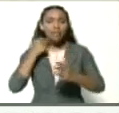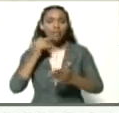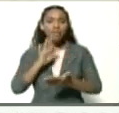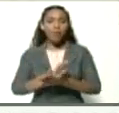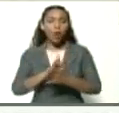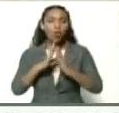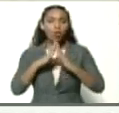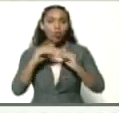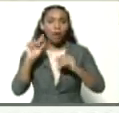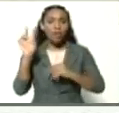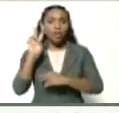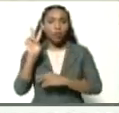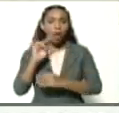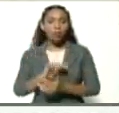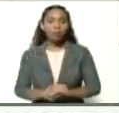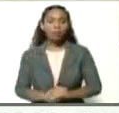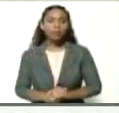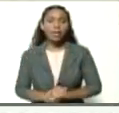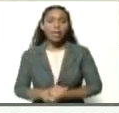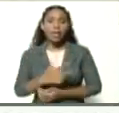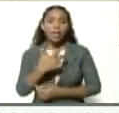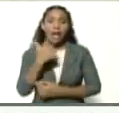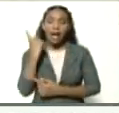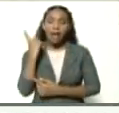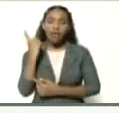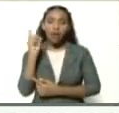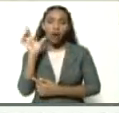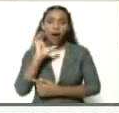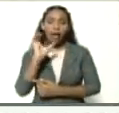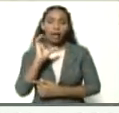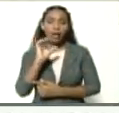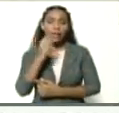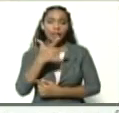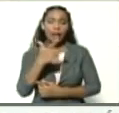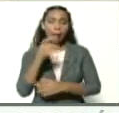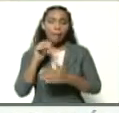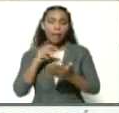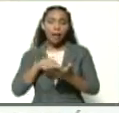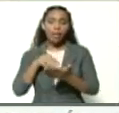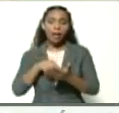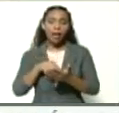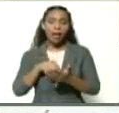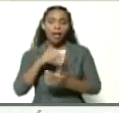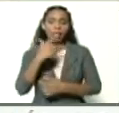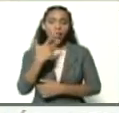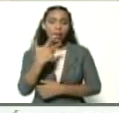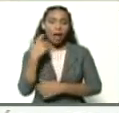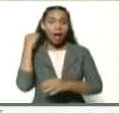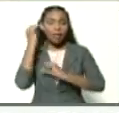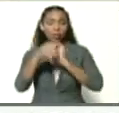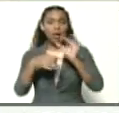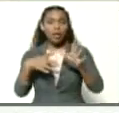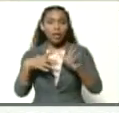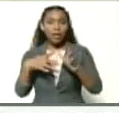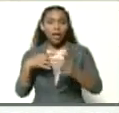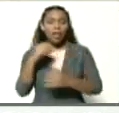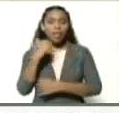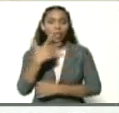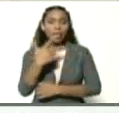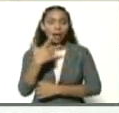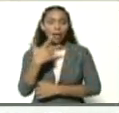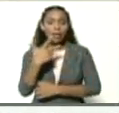en toda Venezuela, 3 de ellos en Caracas, 3 en Miranda, 3 en Anzoátegui, 3 en Nueva